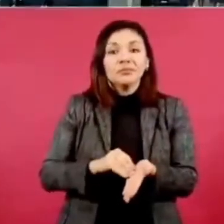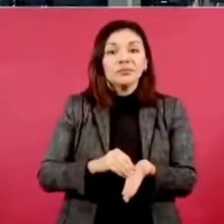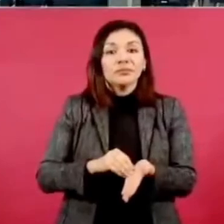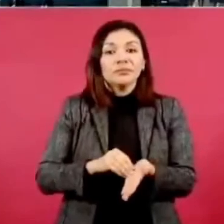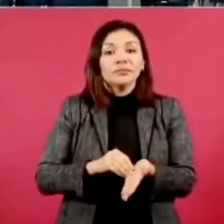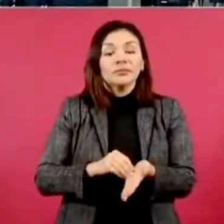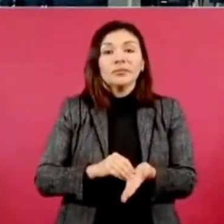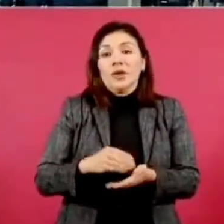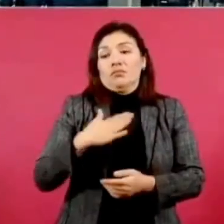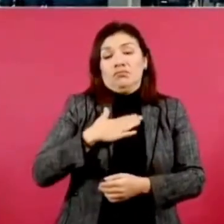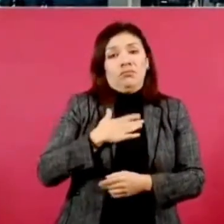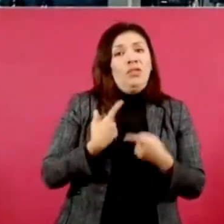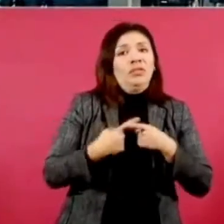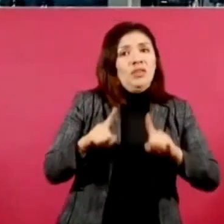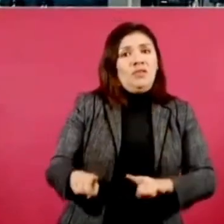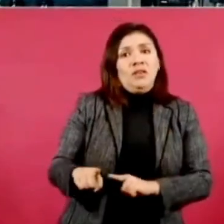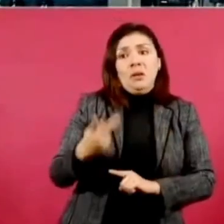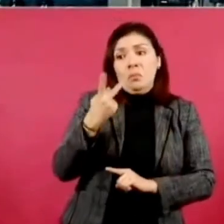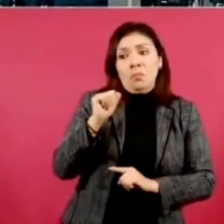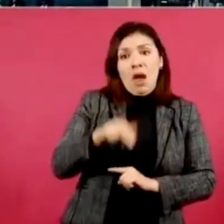que eran distintos.